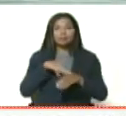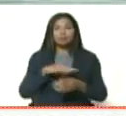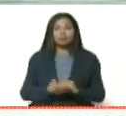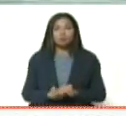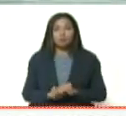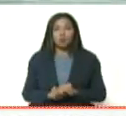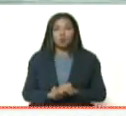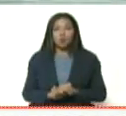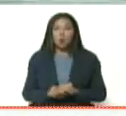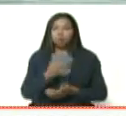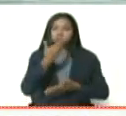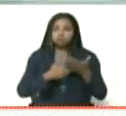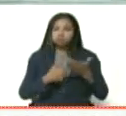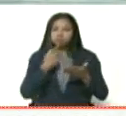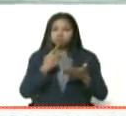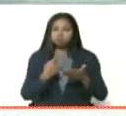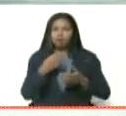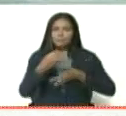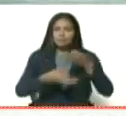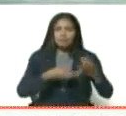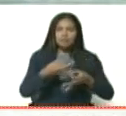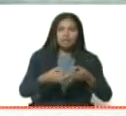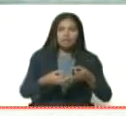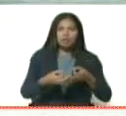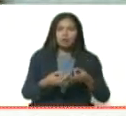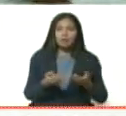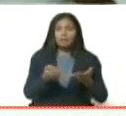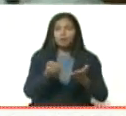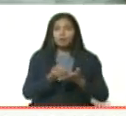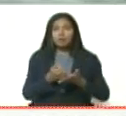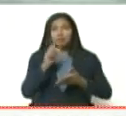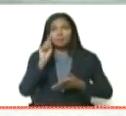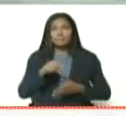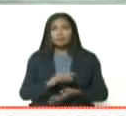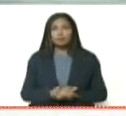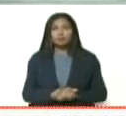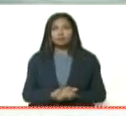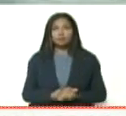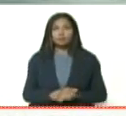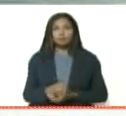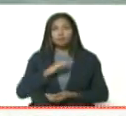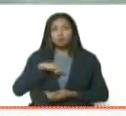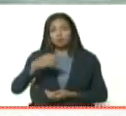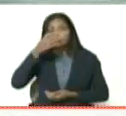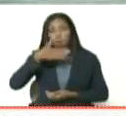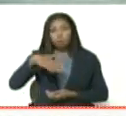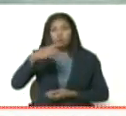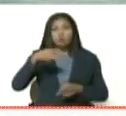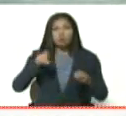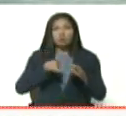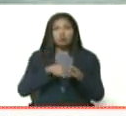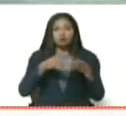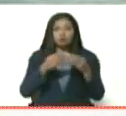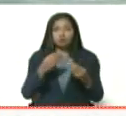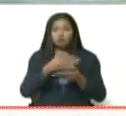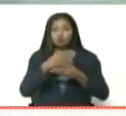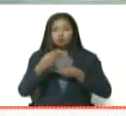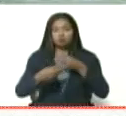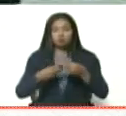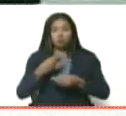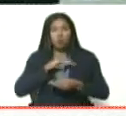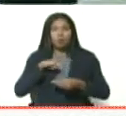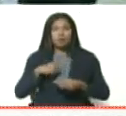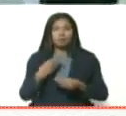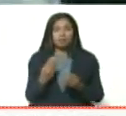Leal Tellería pudiera aportarle a nuestro pueblo todo lo que estamos haciendo